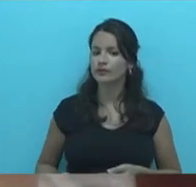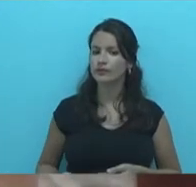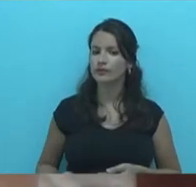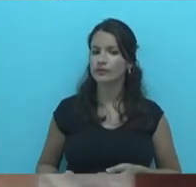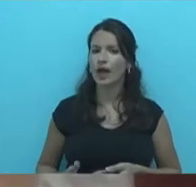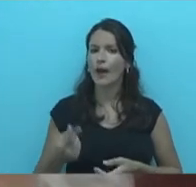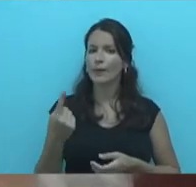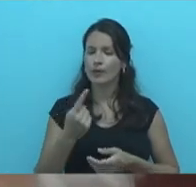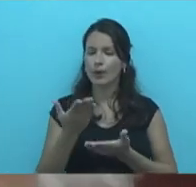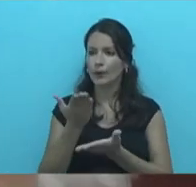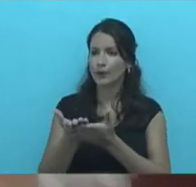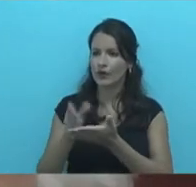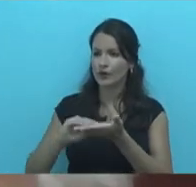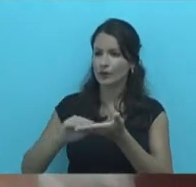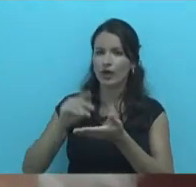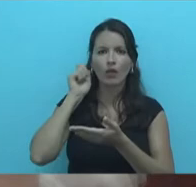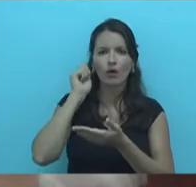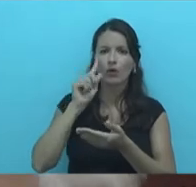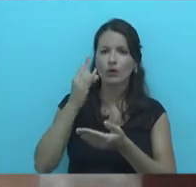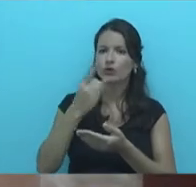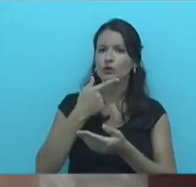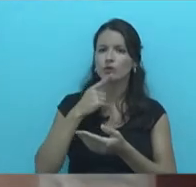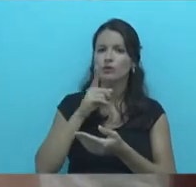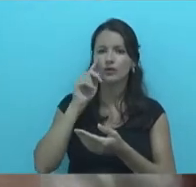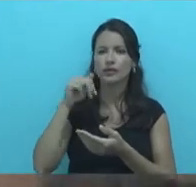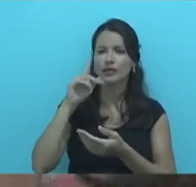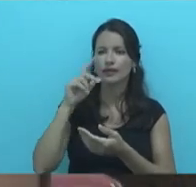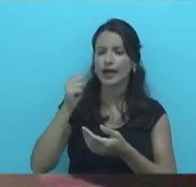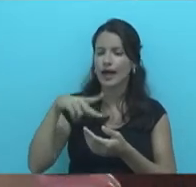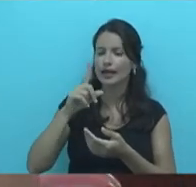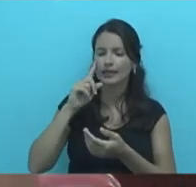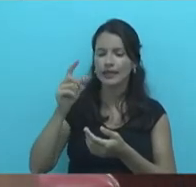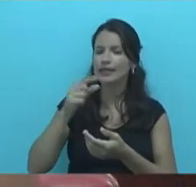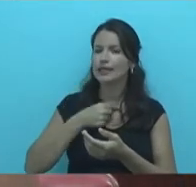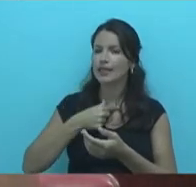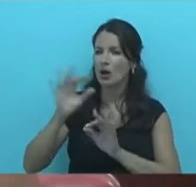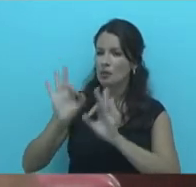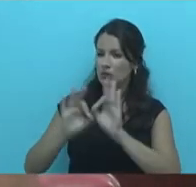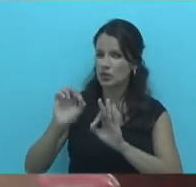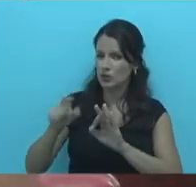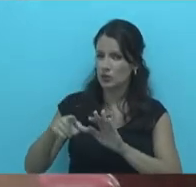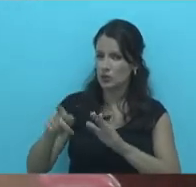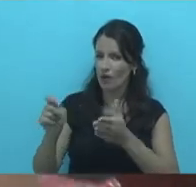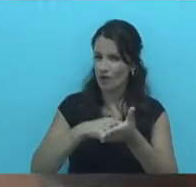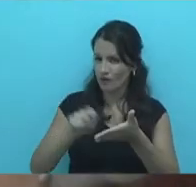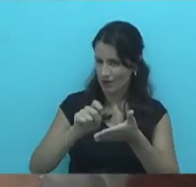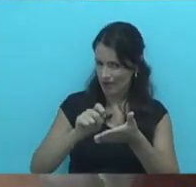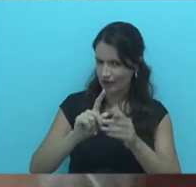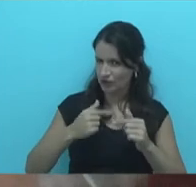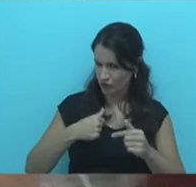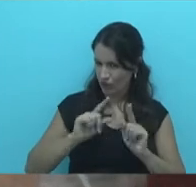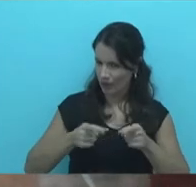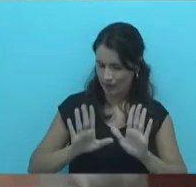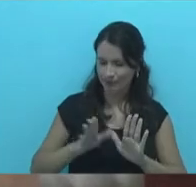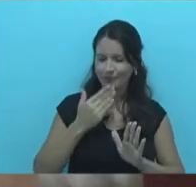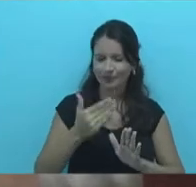es posible adjuntar mi firma al proyecto en rechazo a las políticas tarifarias. Perfecto.